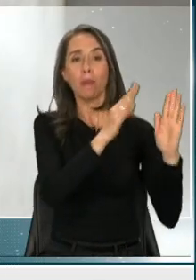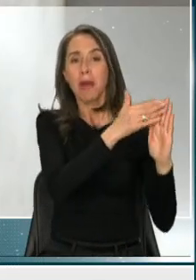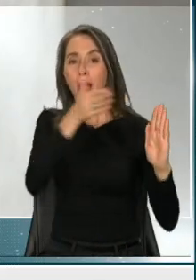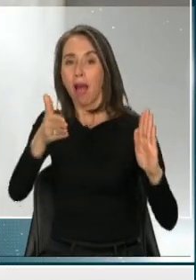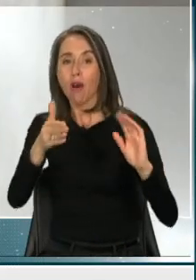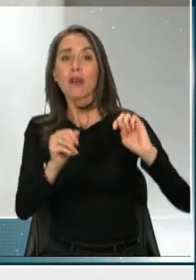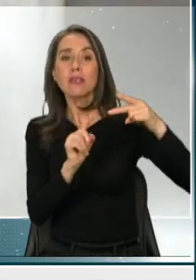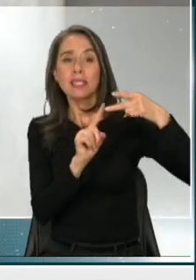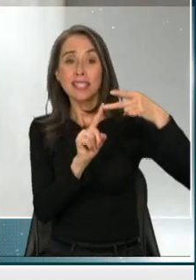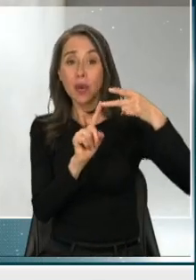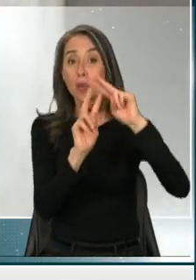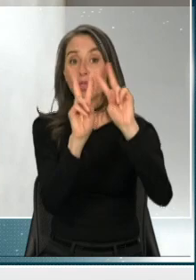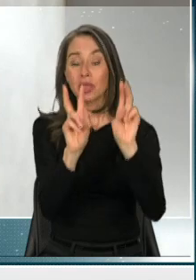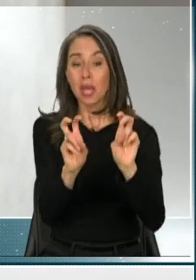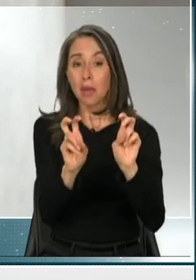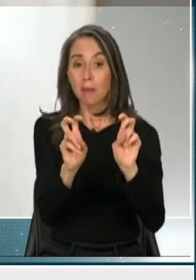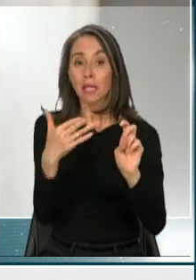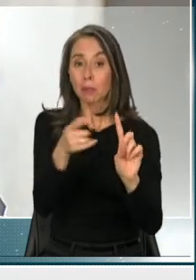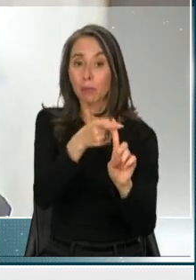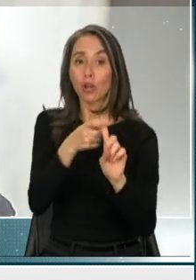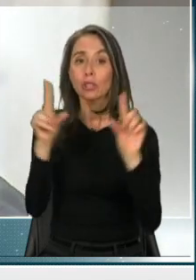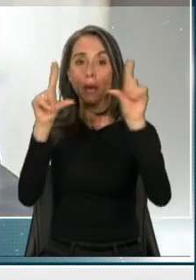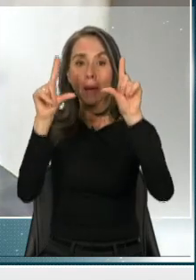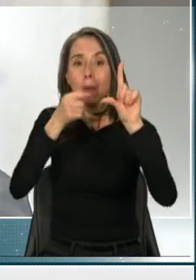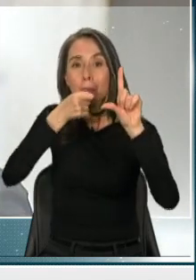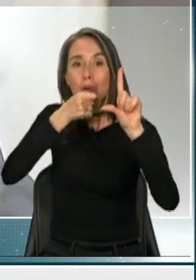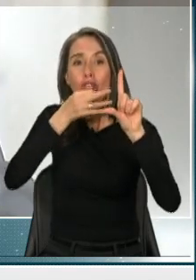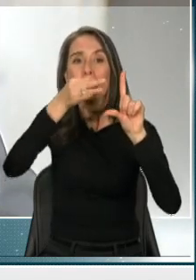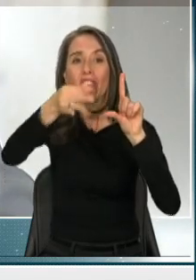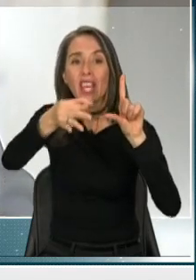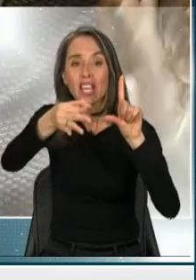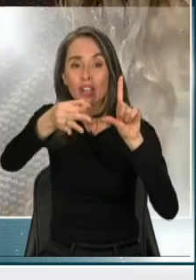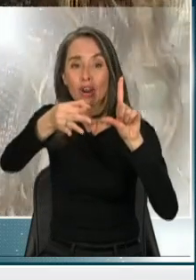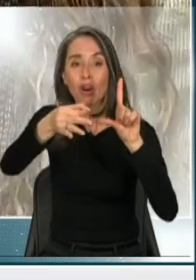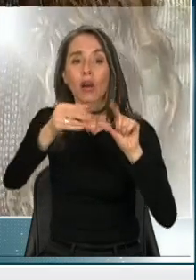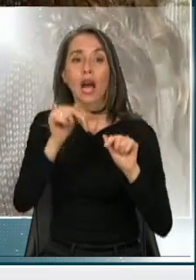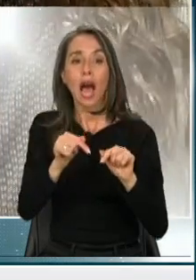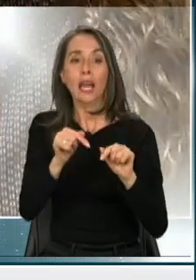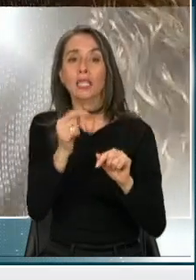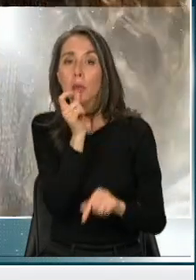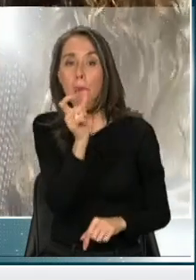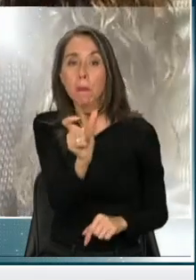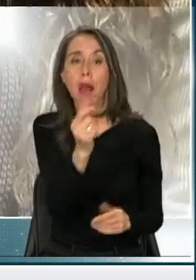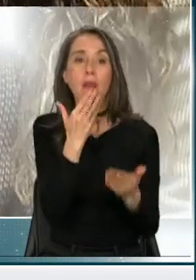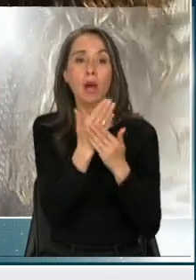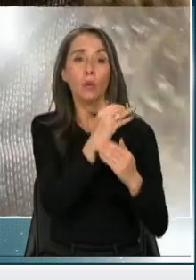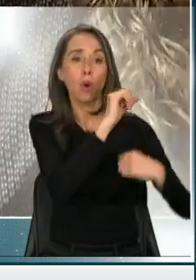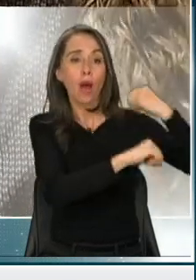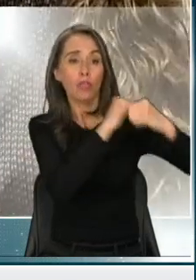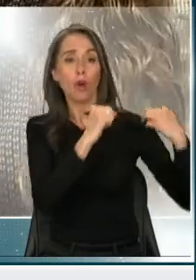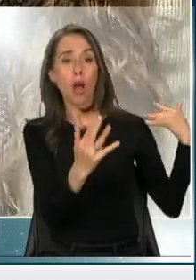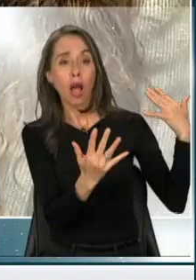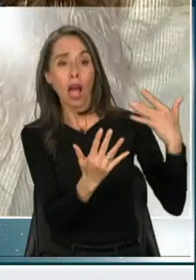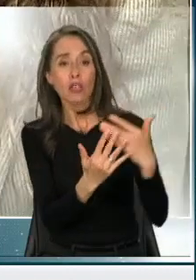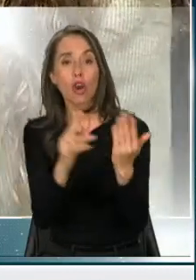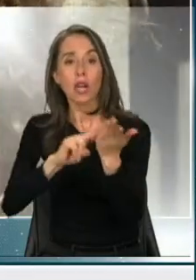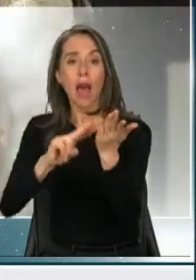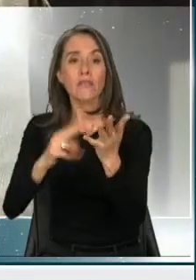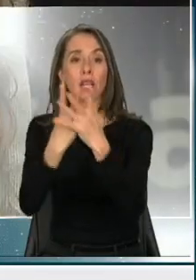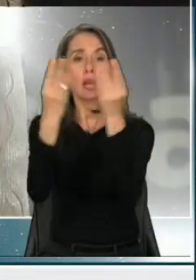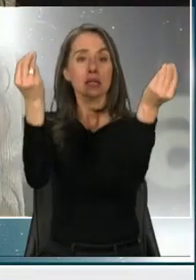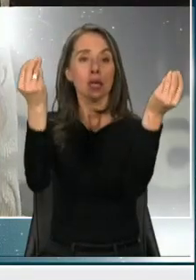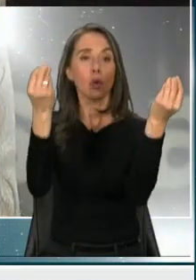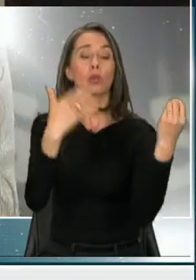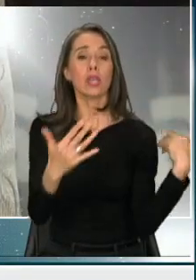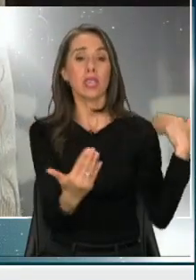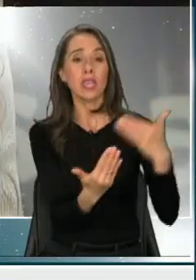tiene que ver con algo que se señalaba en la nota evidentemente se aplica a que haya aforismo que cuando el tiempo pasa la verdad huye el hecho de que